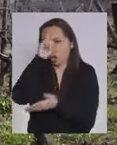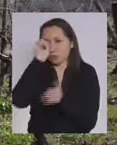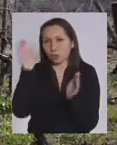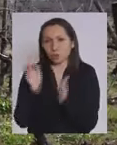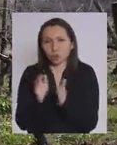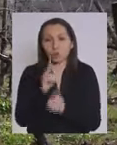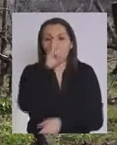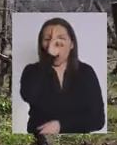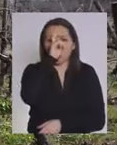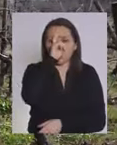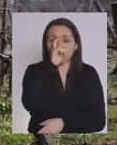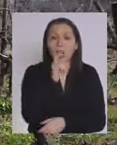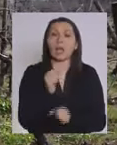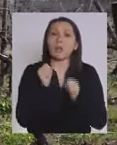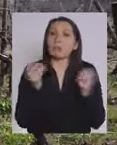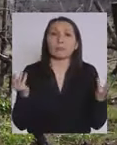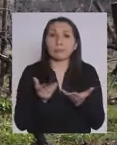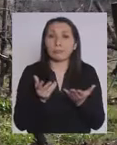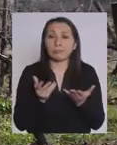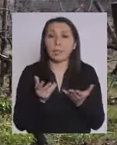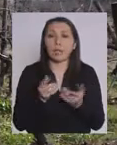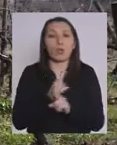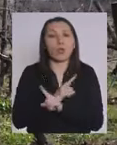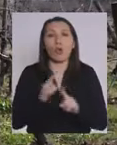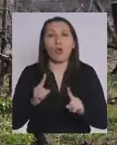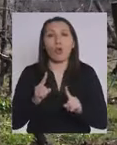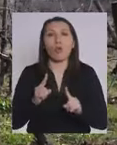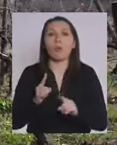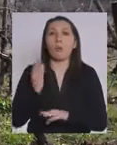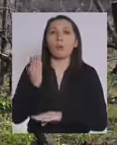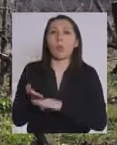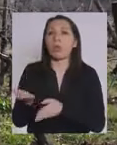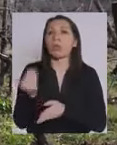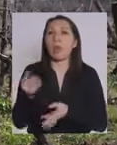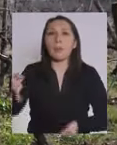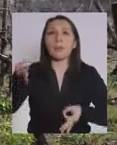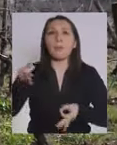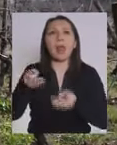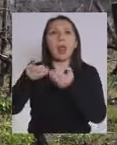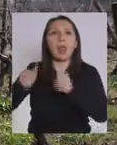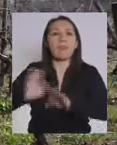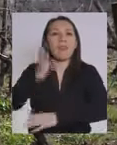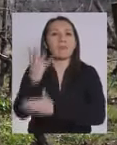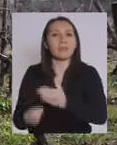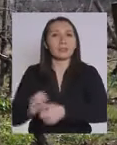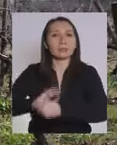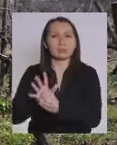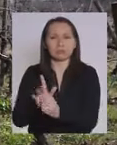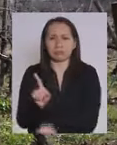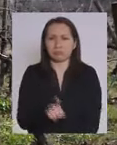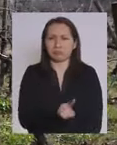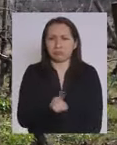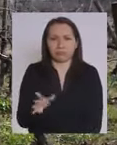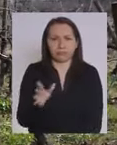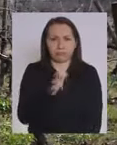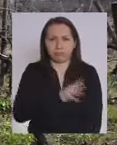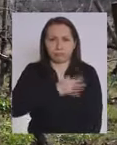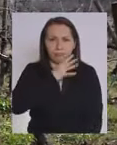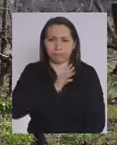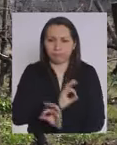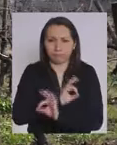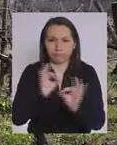de hospitales para que no se exija el carné de alta no hay ninguna razón eso no existe